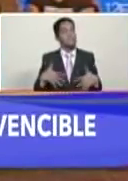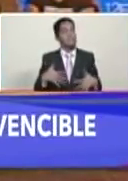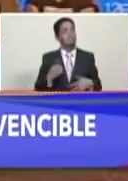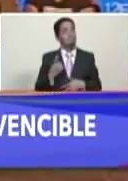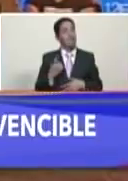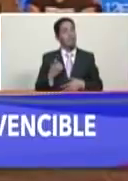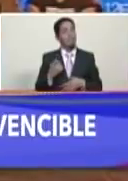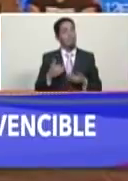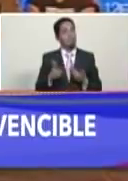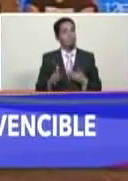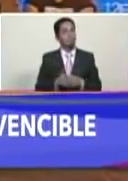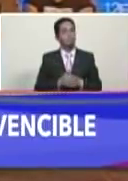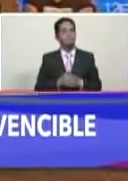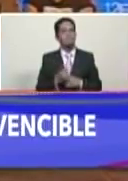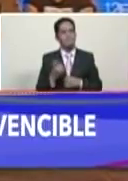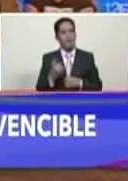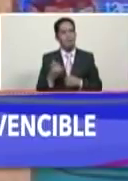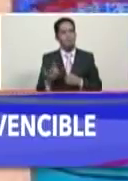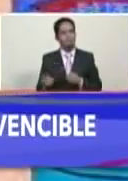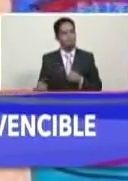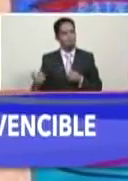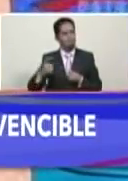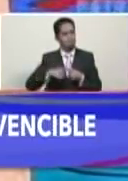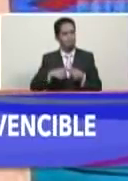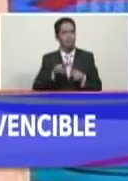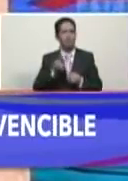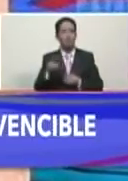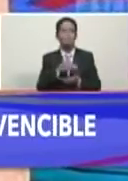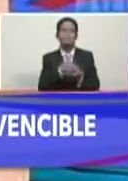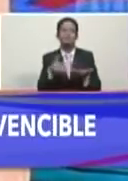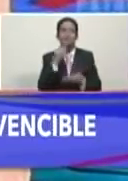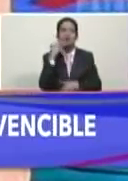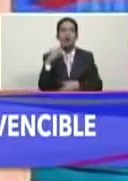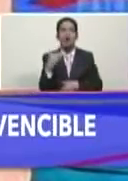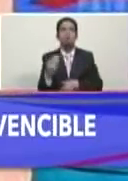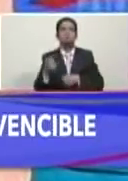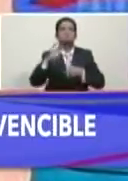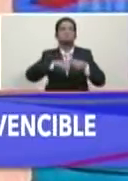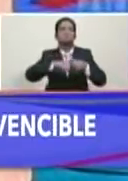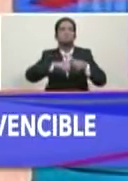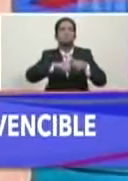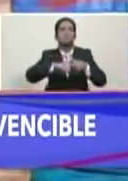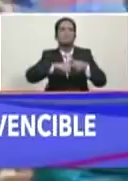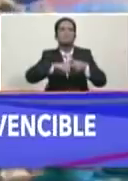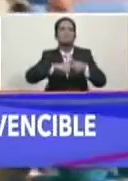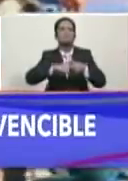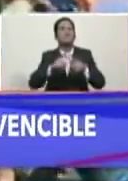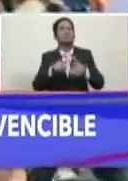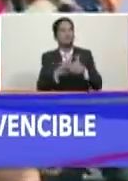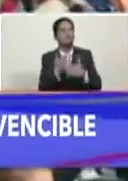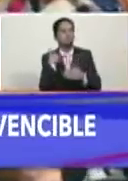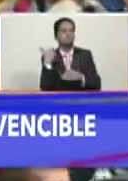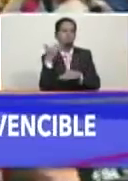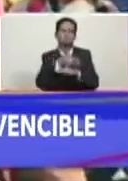¿Ustedes creen que lleguemos a los 2 millones de jóvenes inscritos e incorporados? Bueno, vamos para las calles.